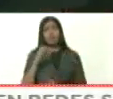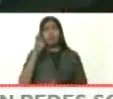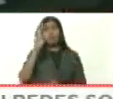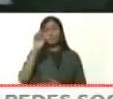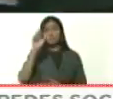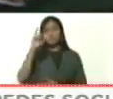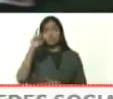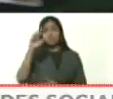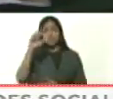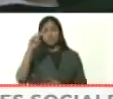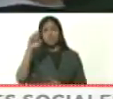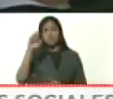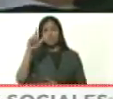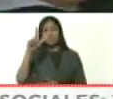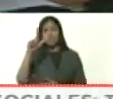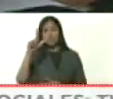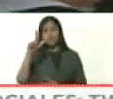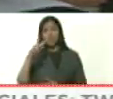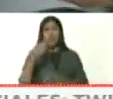Obras son amores.